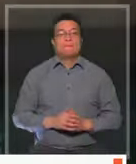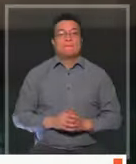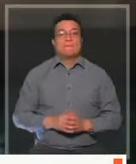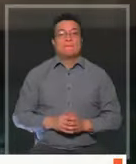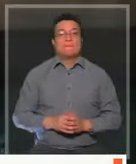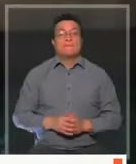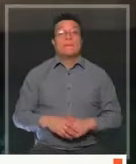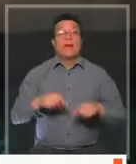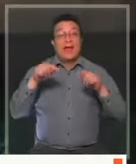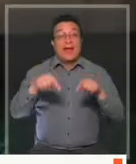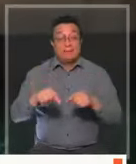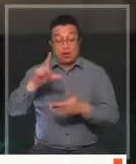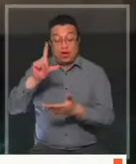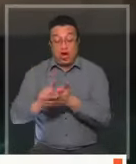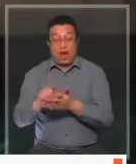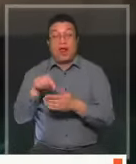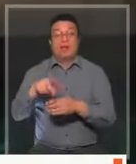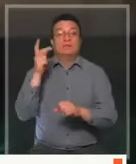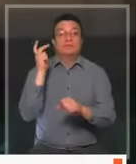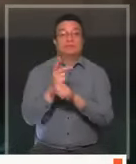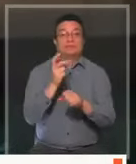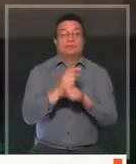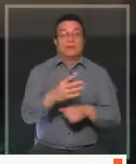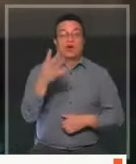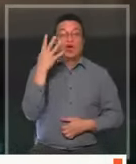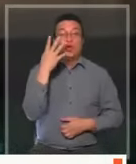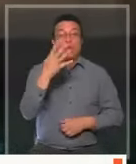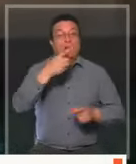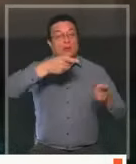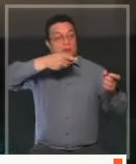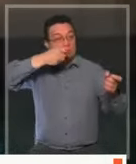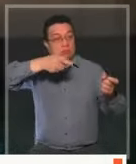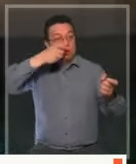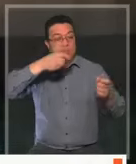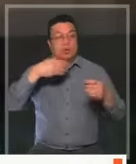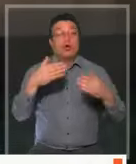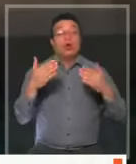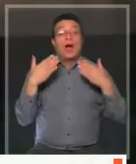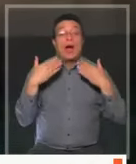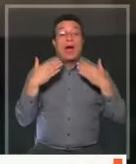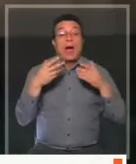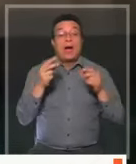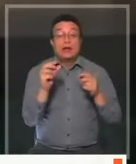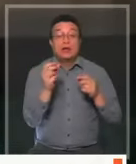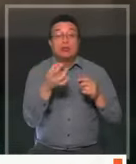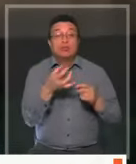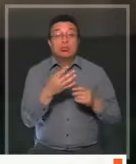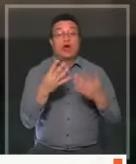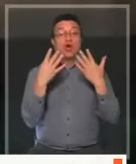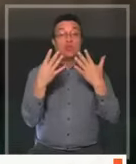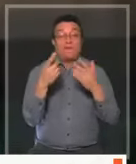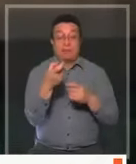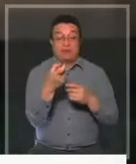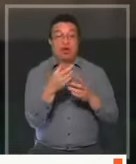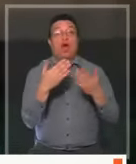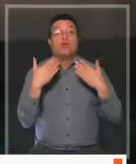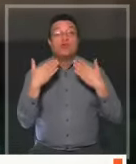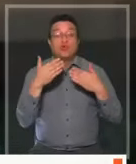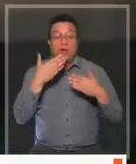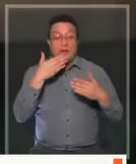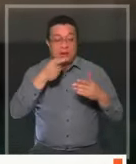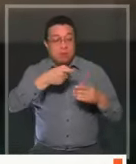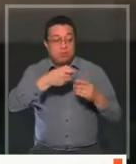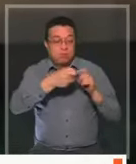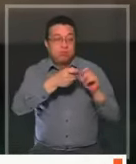Desde este local proceden a sustraer 4 rifles de aire comprimido y 9 pistolas de aire comprimido, entre otras especies